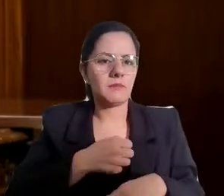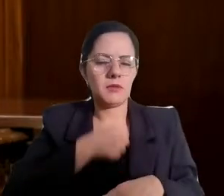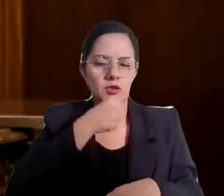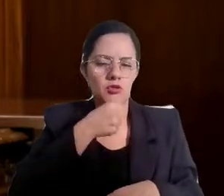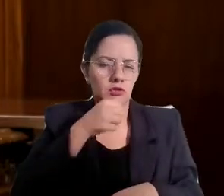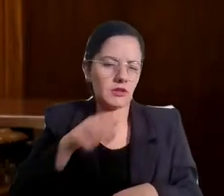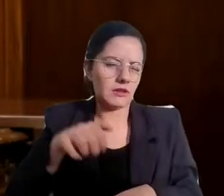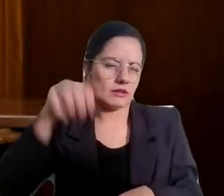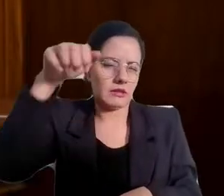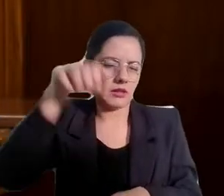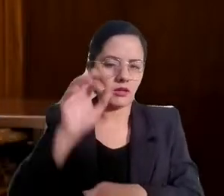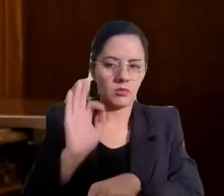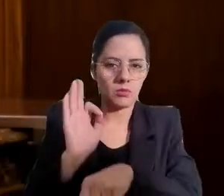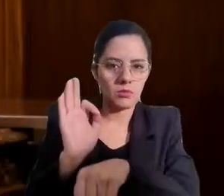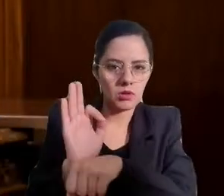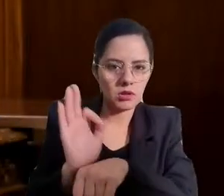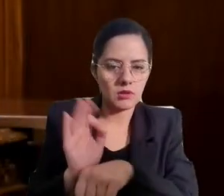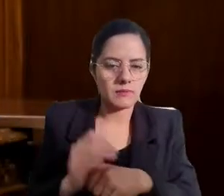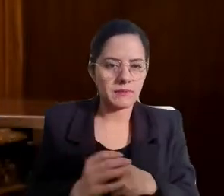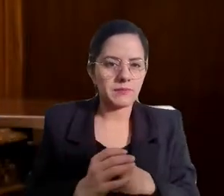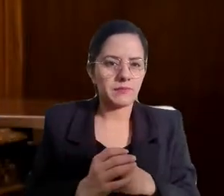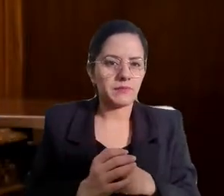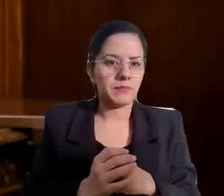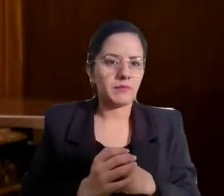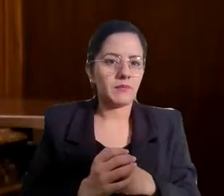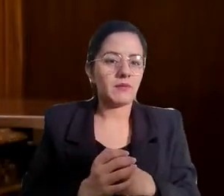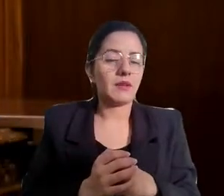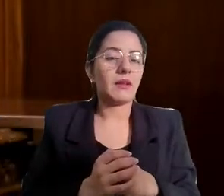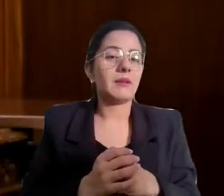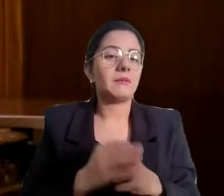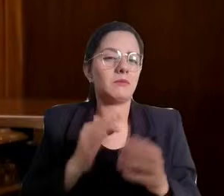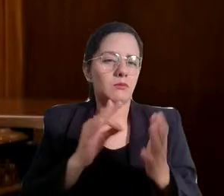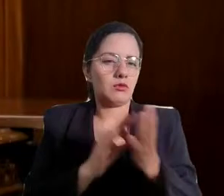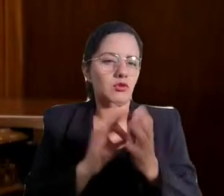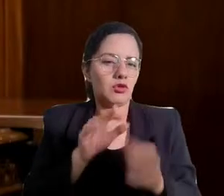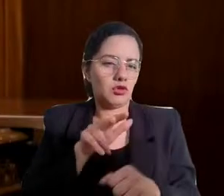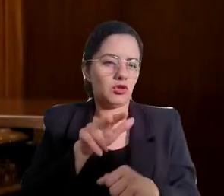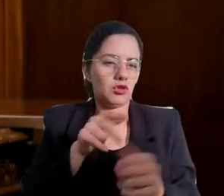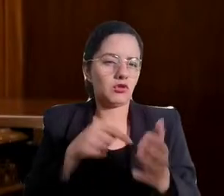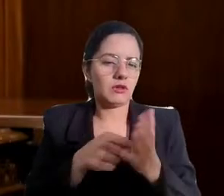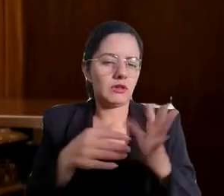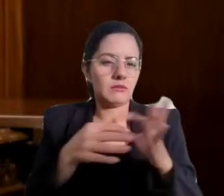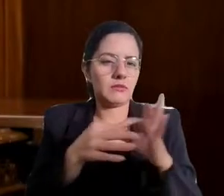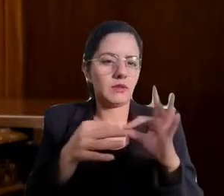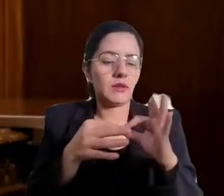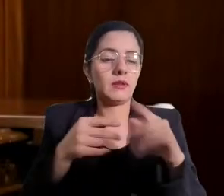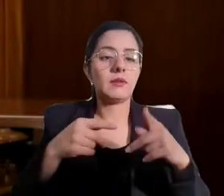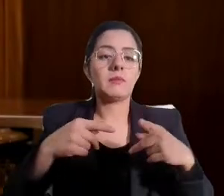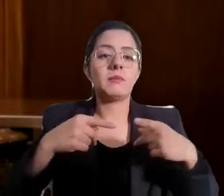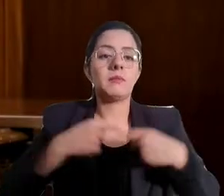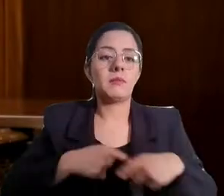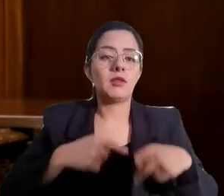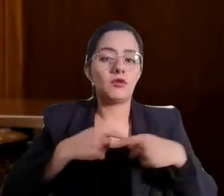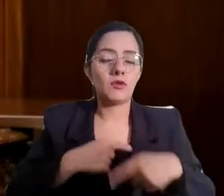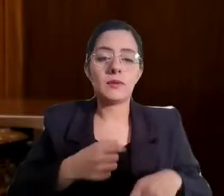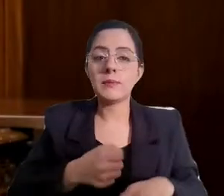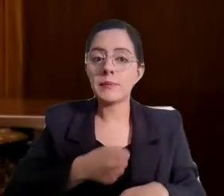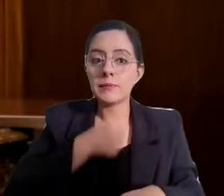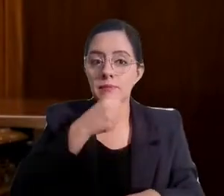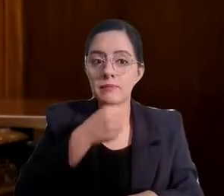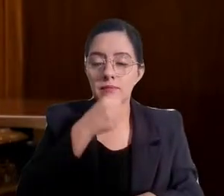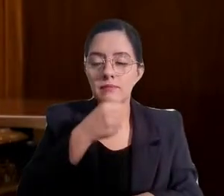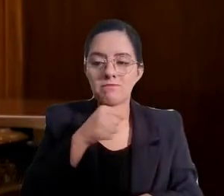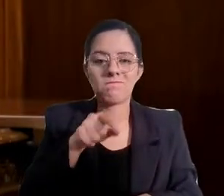de edad, en las que dentro del punto 18 establece que las personas de edad